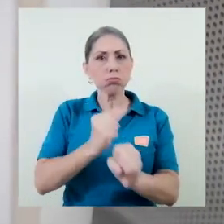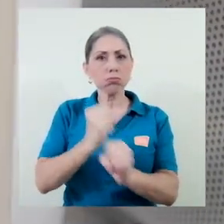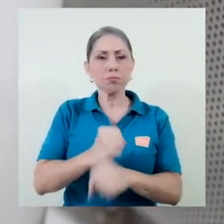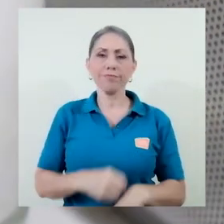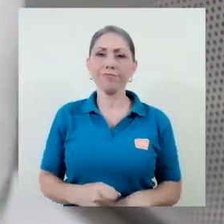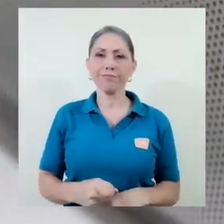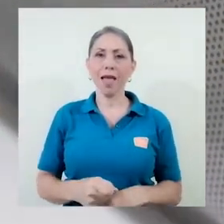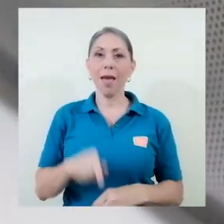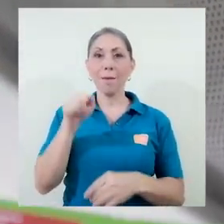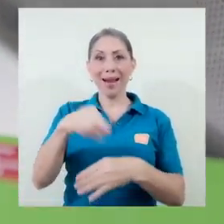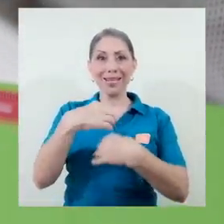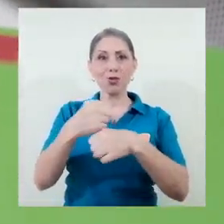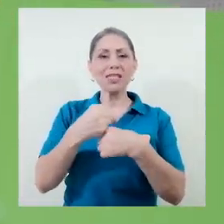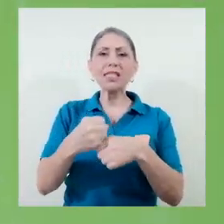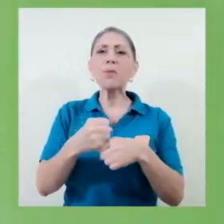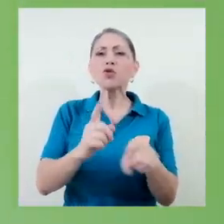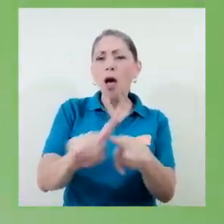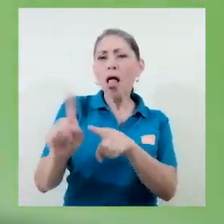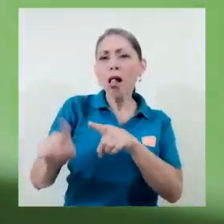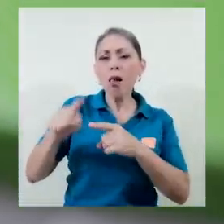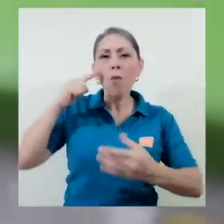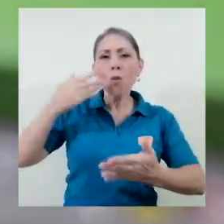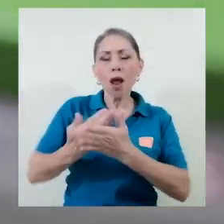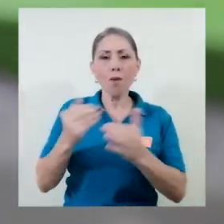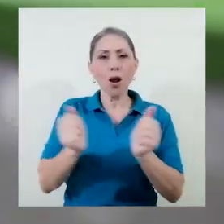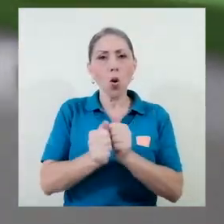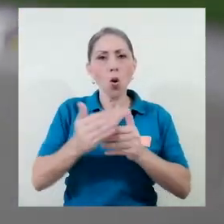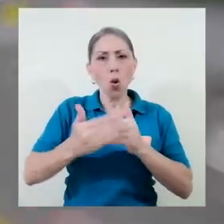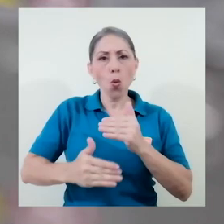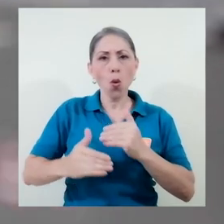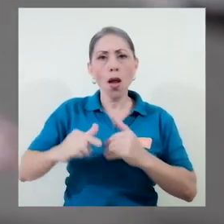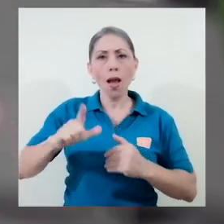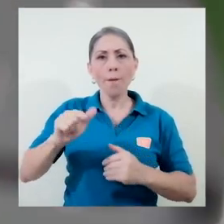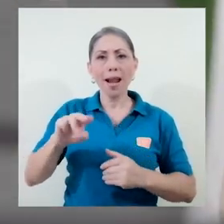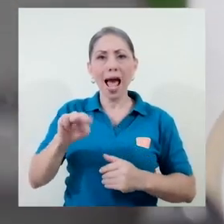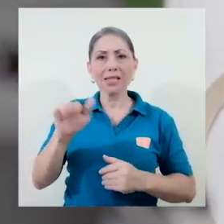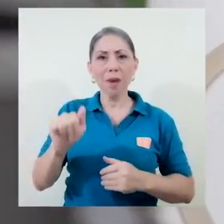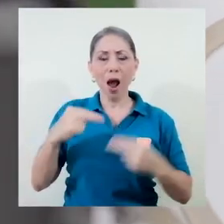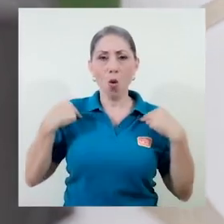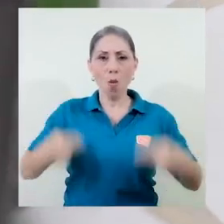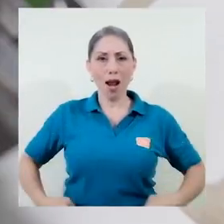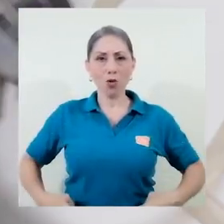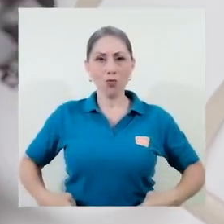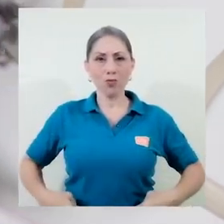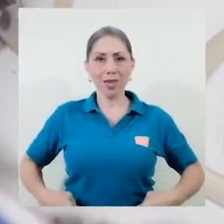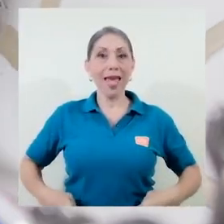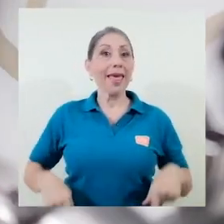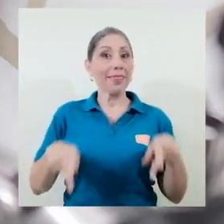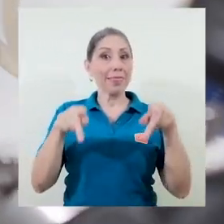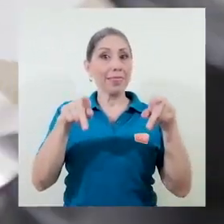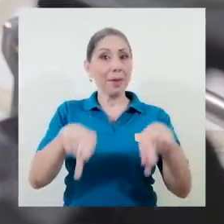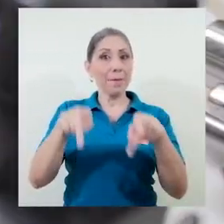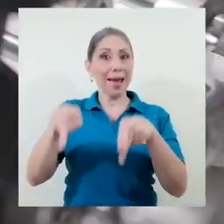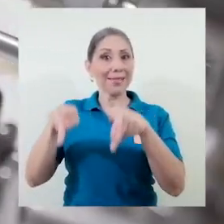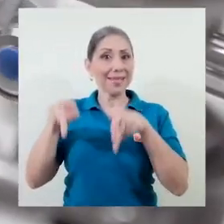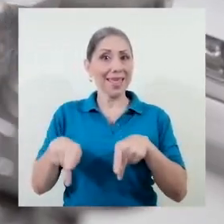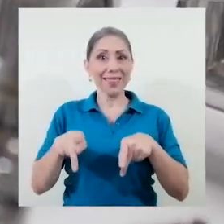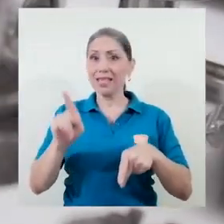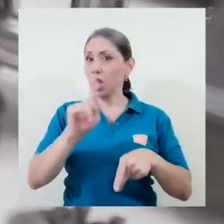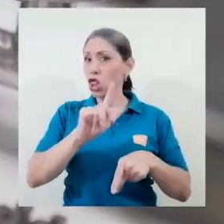esto hicimos una corrida de prueba con plasma humano de pacientes no